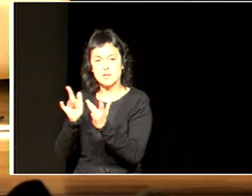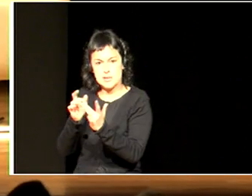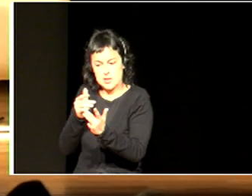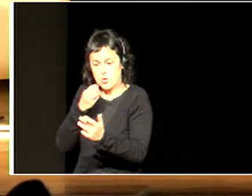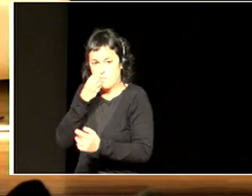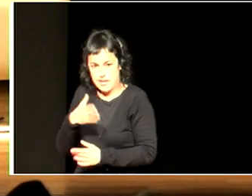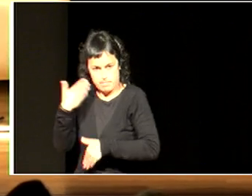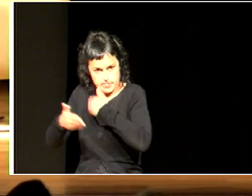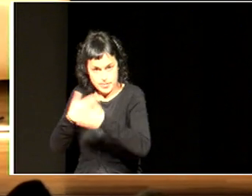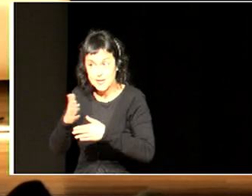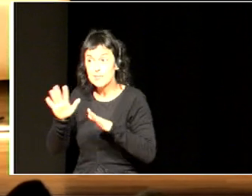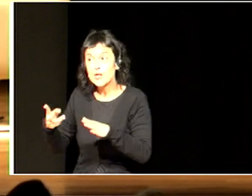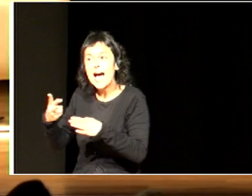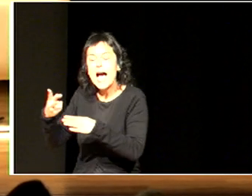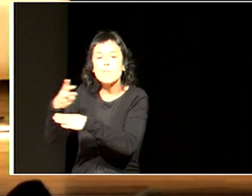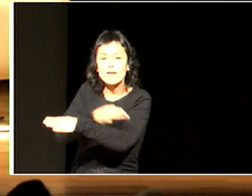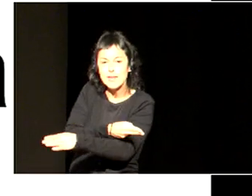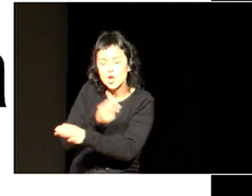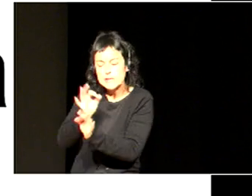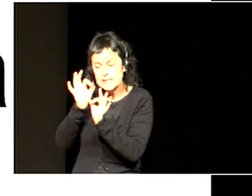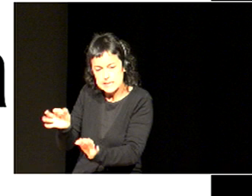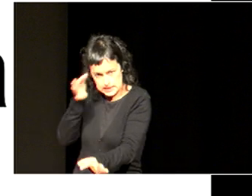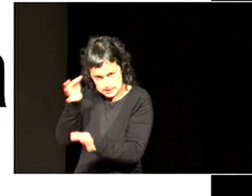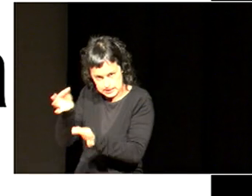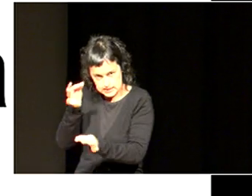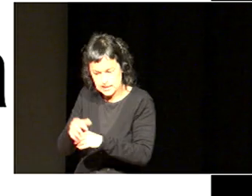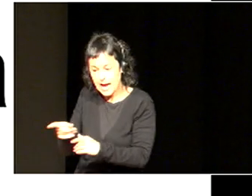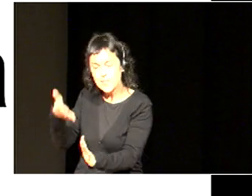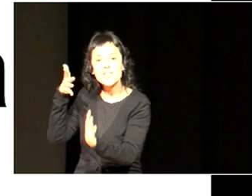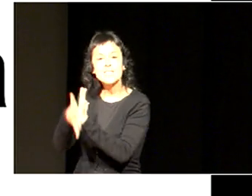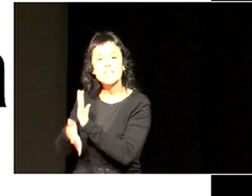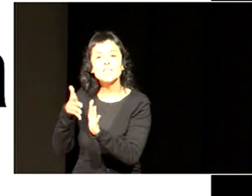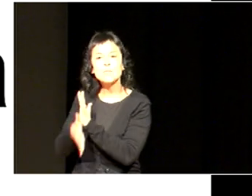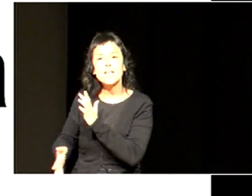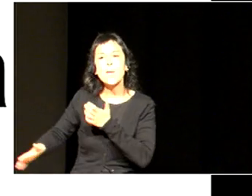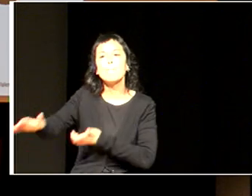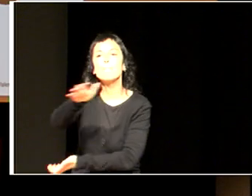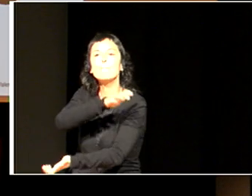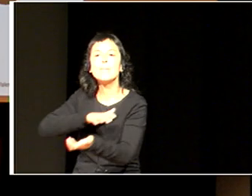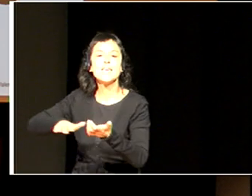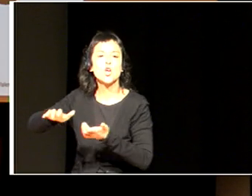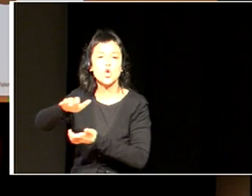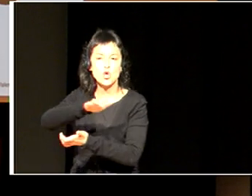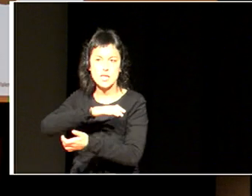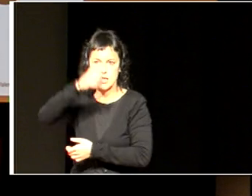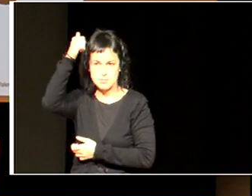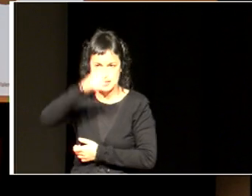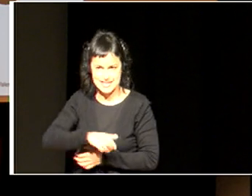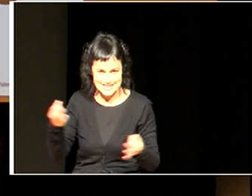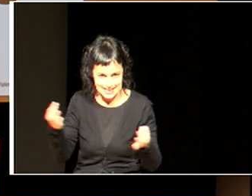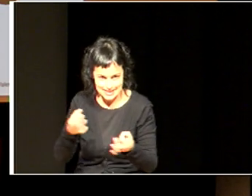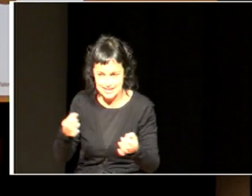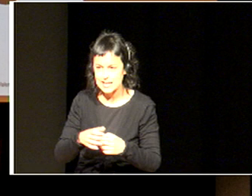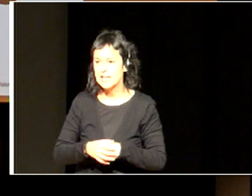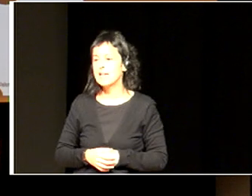también la prevención explícita se explica qué es lo que es la violencia las violencias machistas se explican